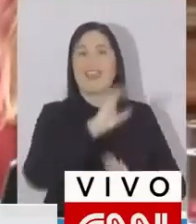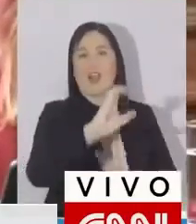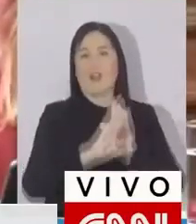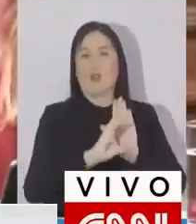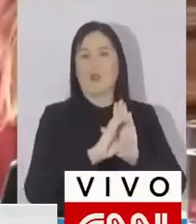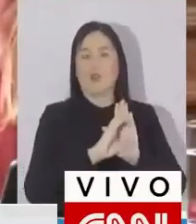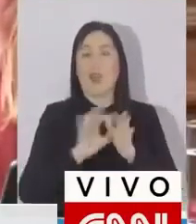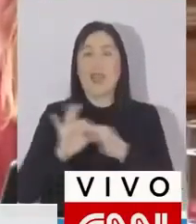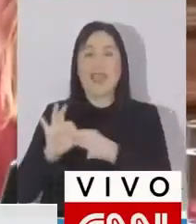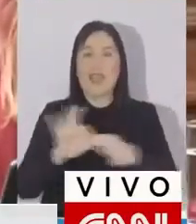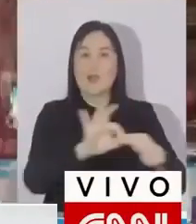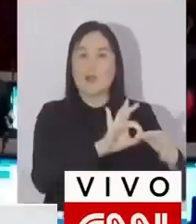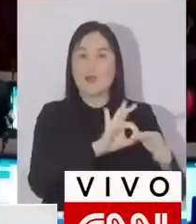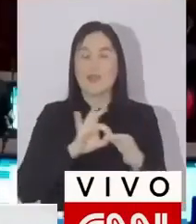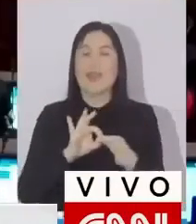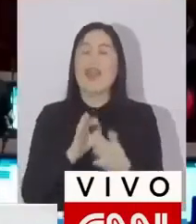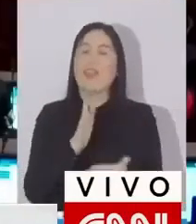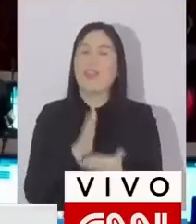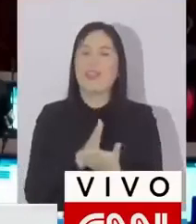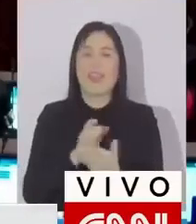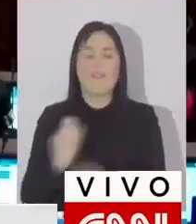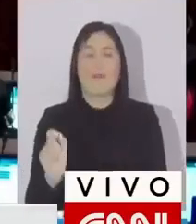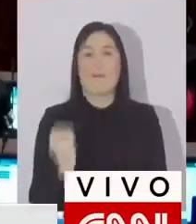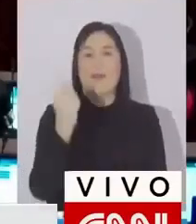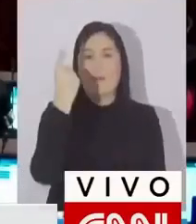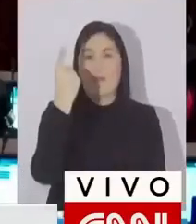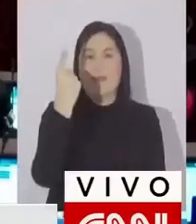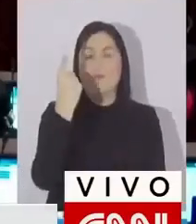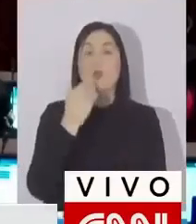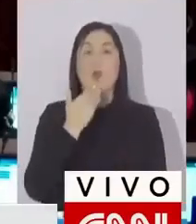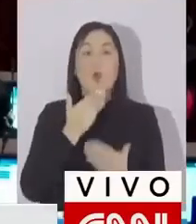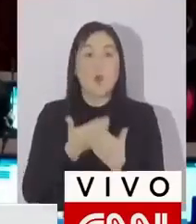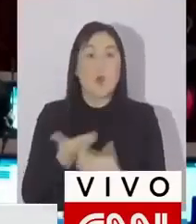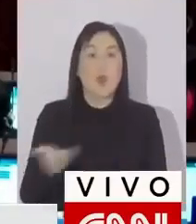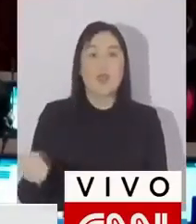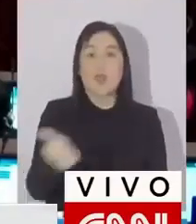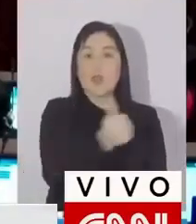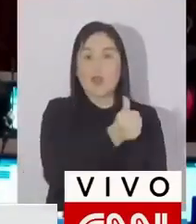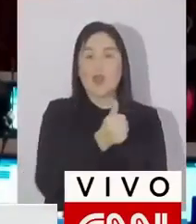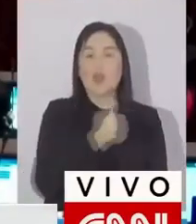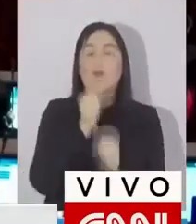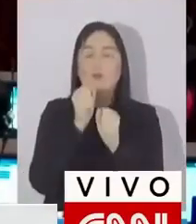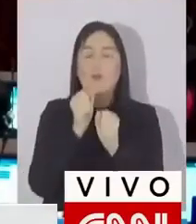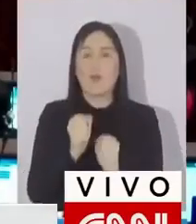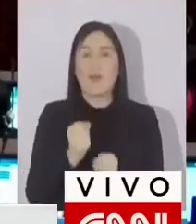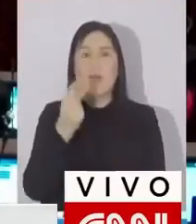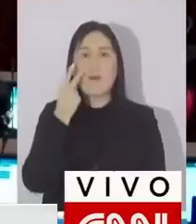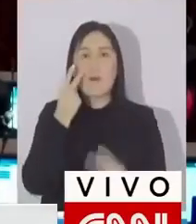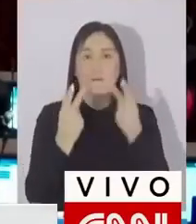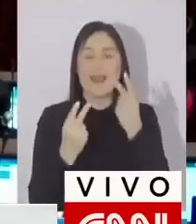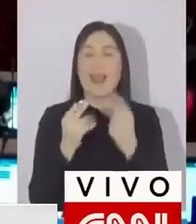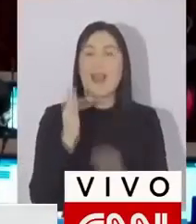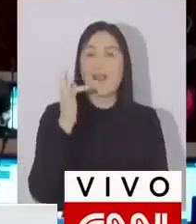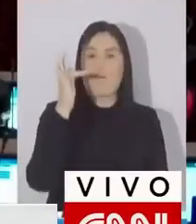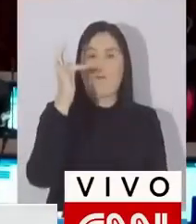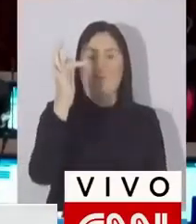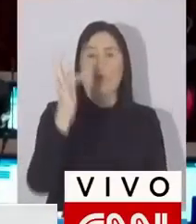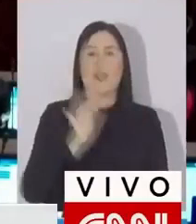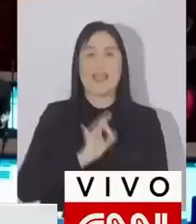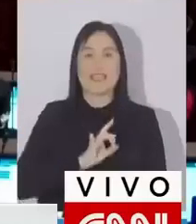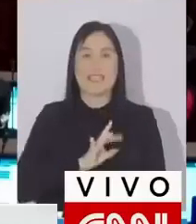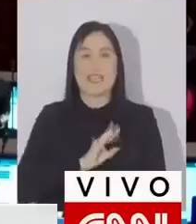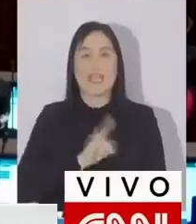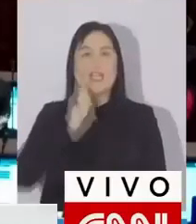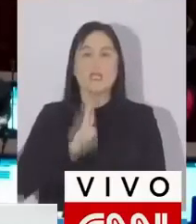que debe primar cuando todos somos capaces de mirar hacia el futuro de Chile mis calificaciones ni exclusiones